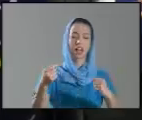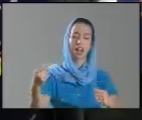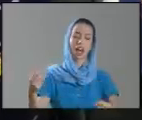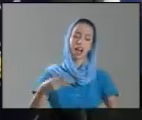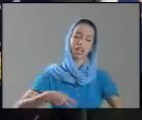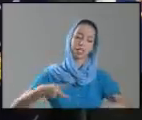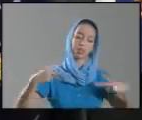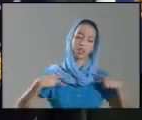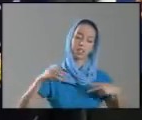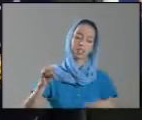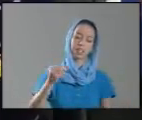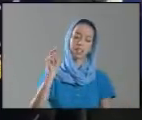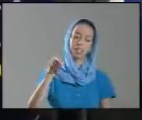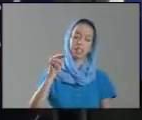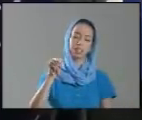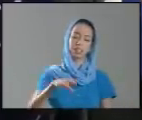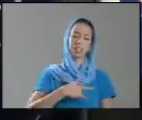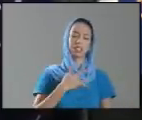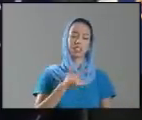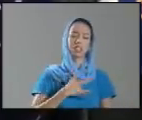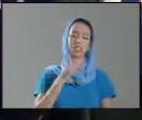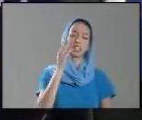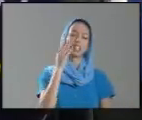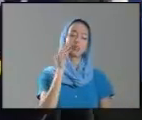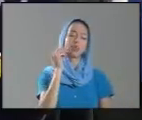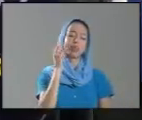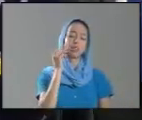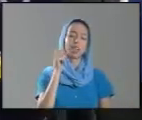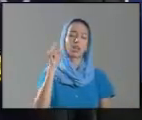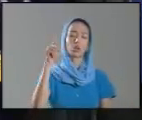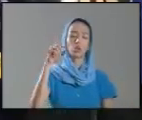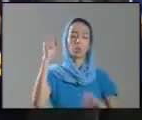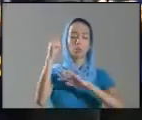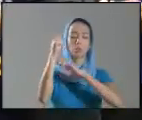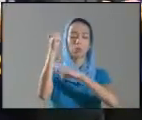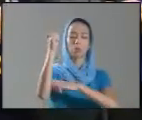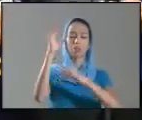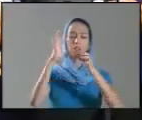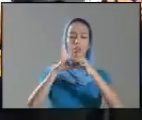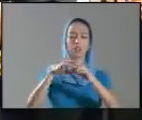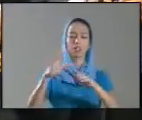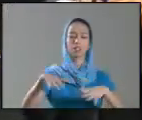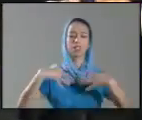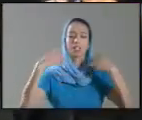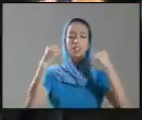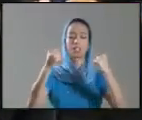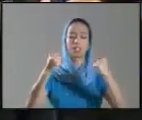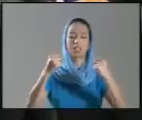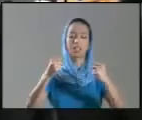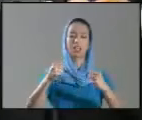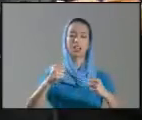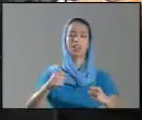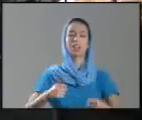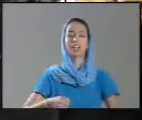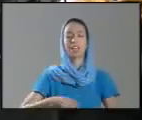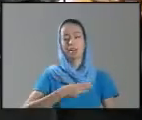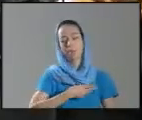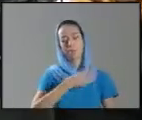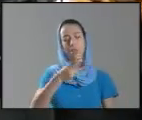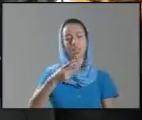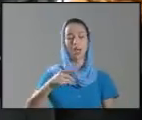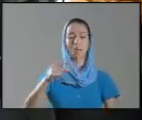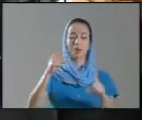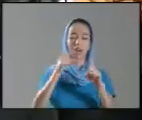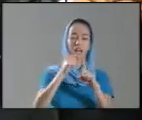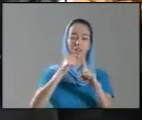Señor, envía tu palabra de sanidad a las vidas que necesitan, Señor,